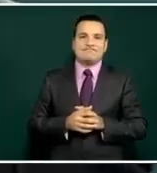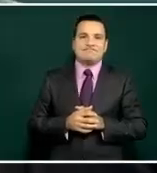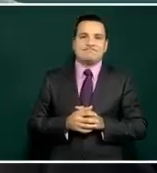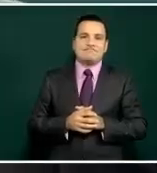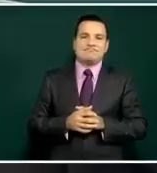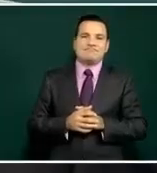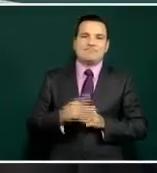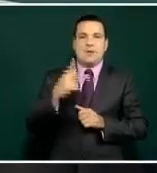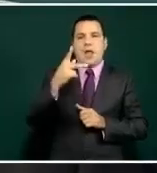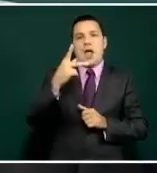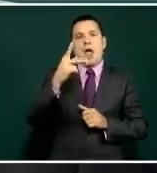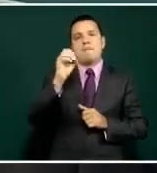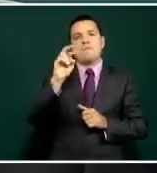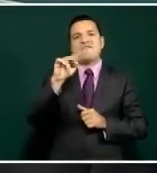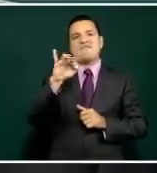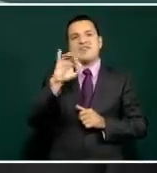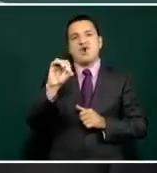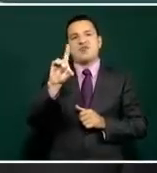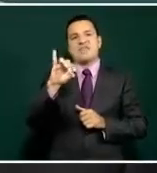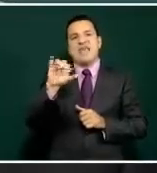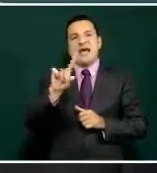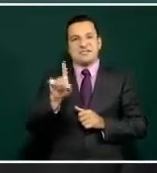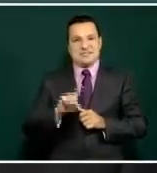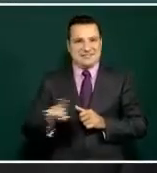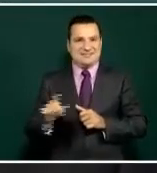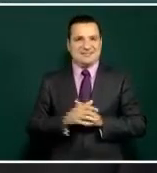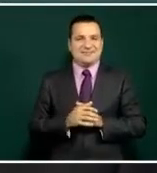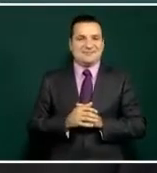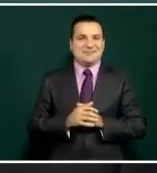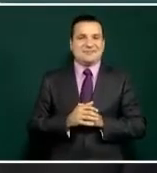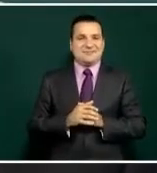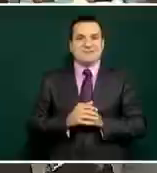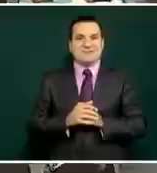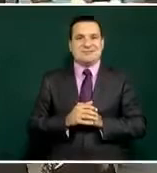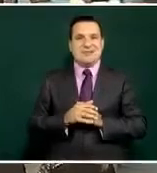Porfirio Díaz. No pudo la revolución